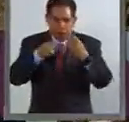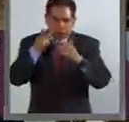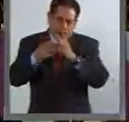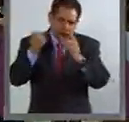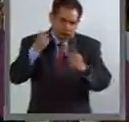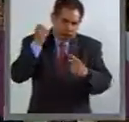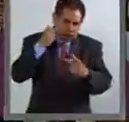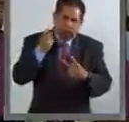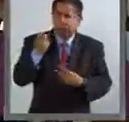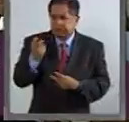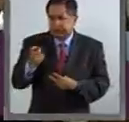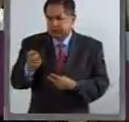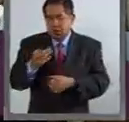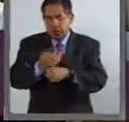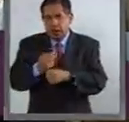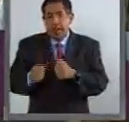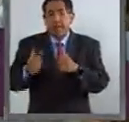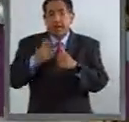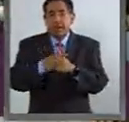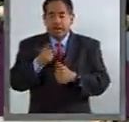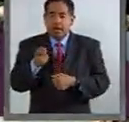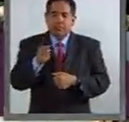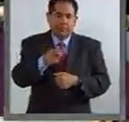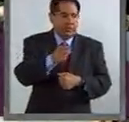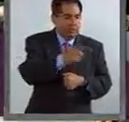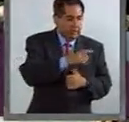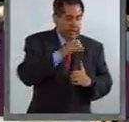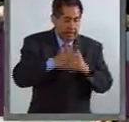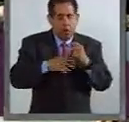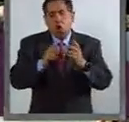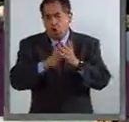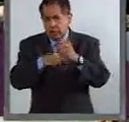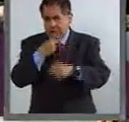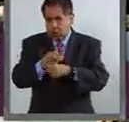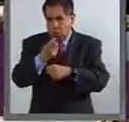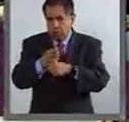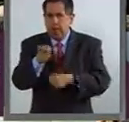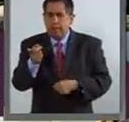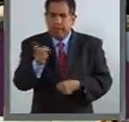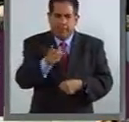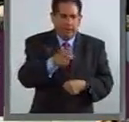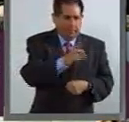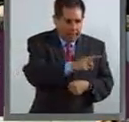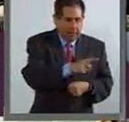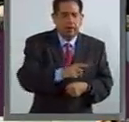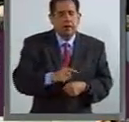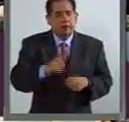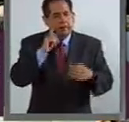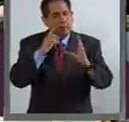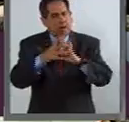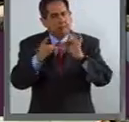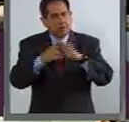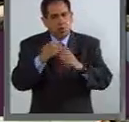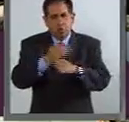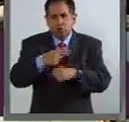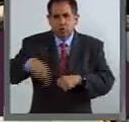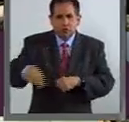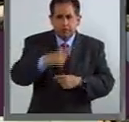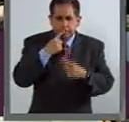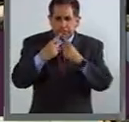en esta primera vuelta, primera ronda. Vamos a iniciar entonces la segunda parte de este